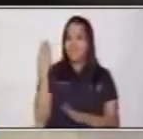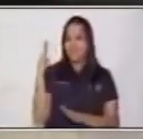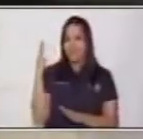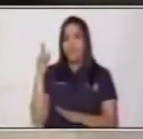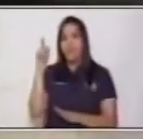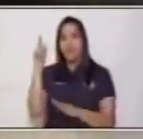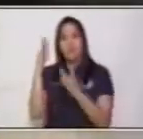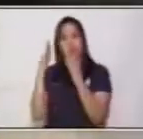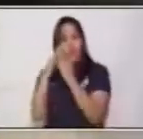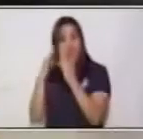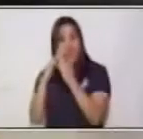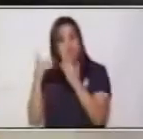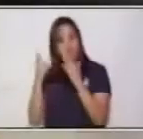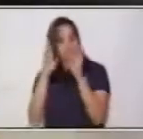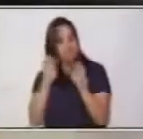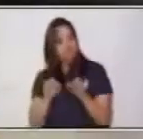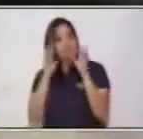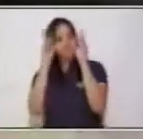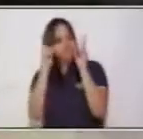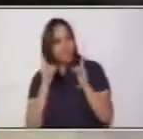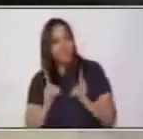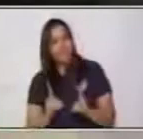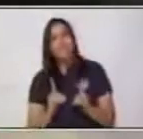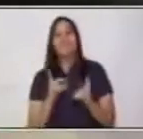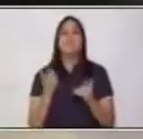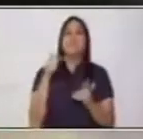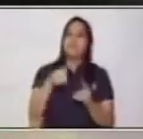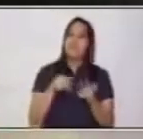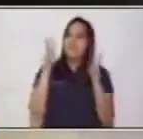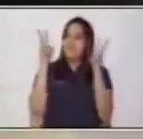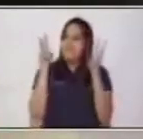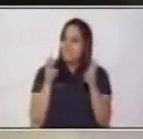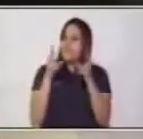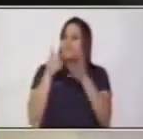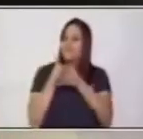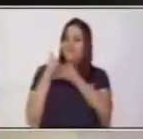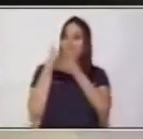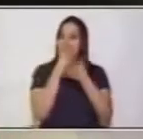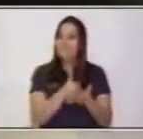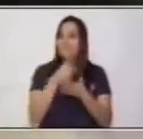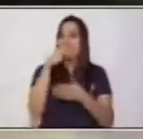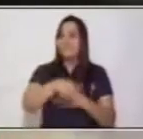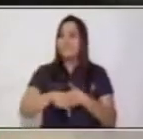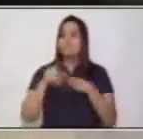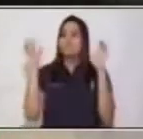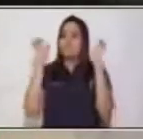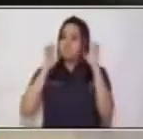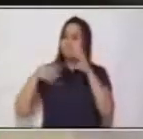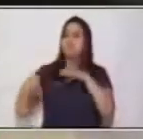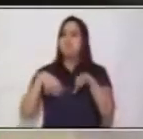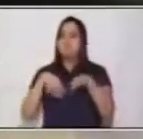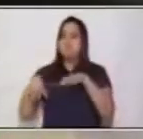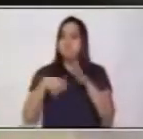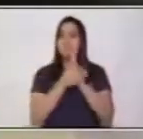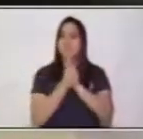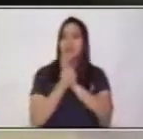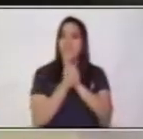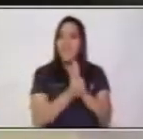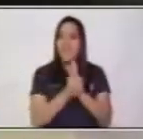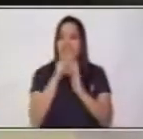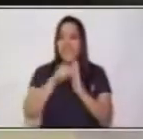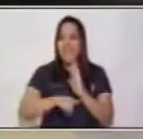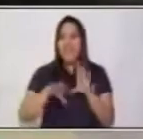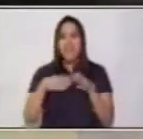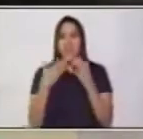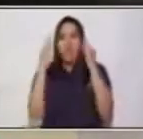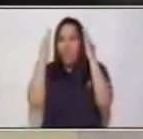en casa hay alguna persona con discapacidad, este tema les ayudará a ejercitar habilidades y destrezas como